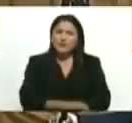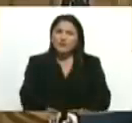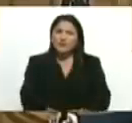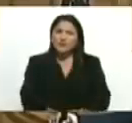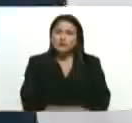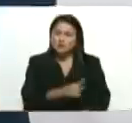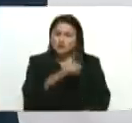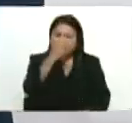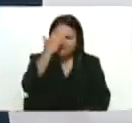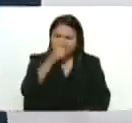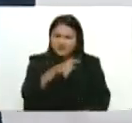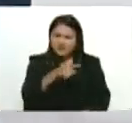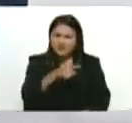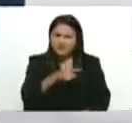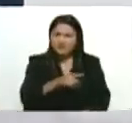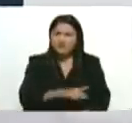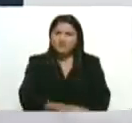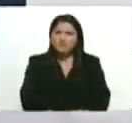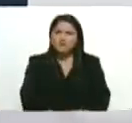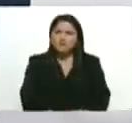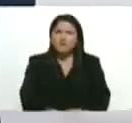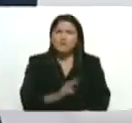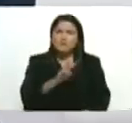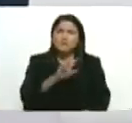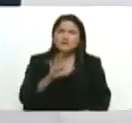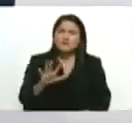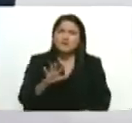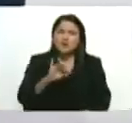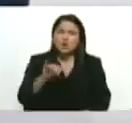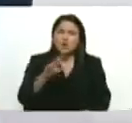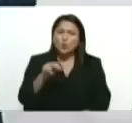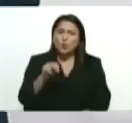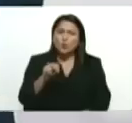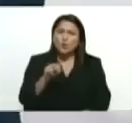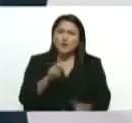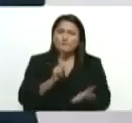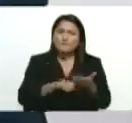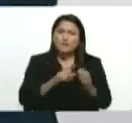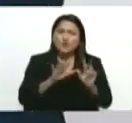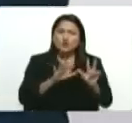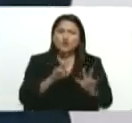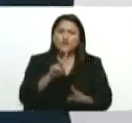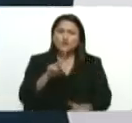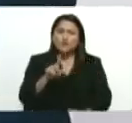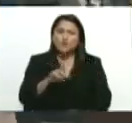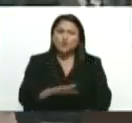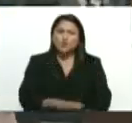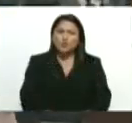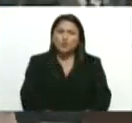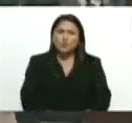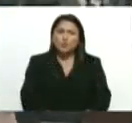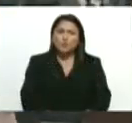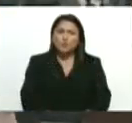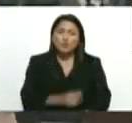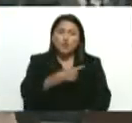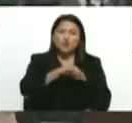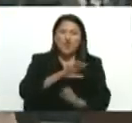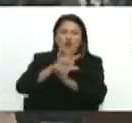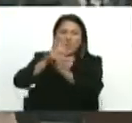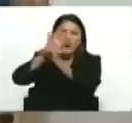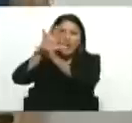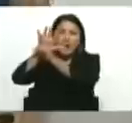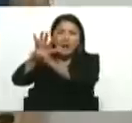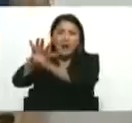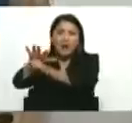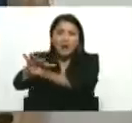Él como que no sabe que el 25 de junio de 1821 los perseguimos como ratas hasta